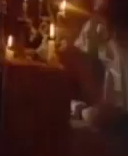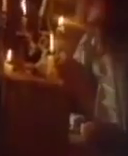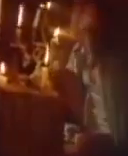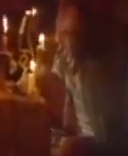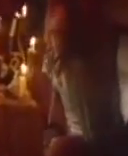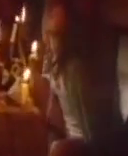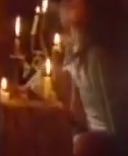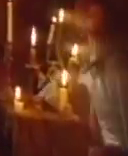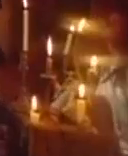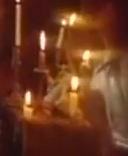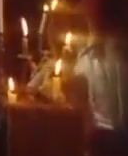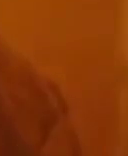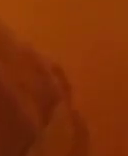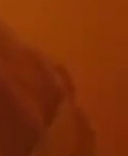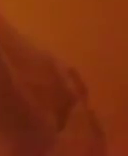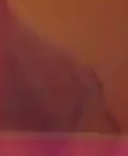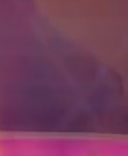0416-920-7755 o al